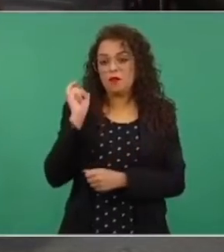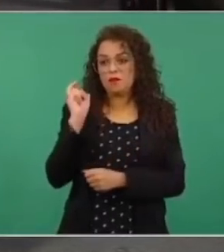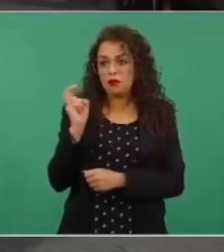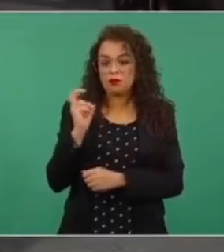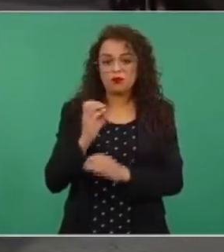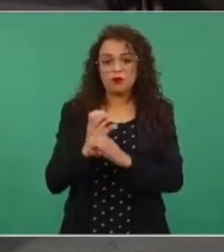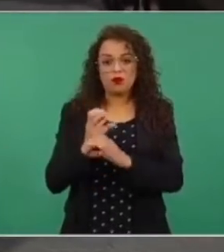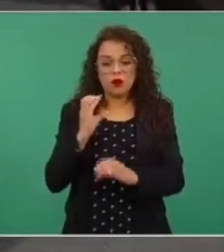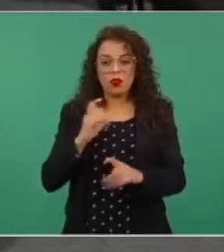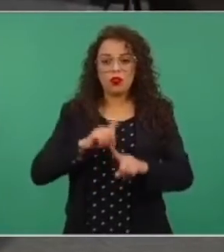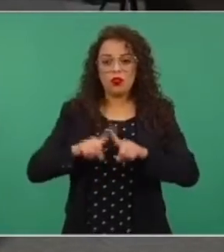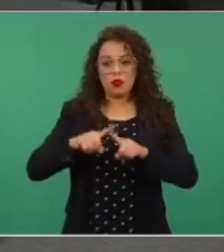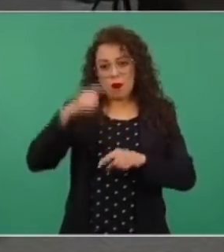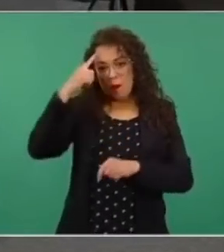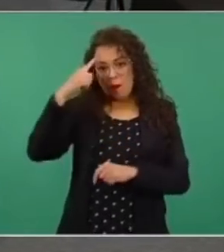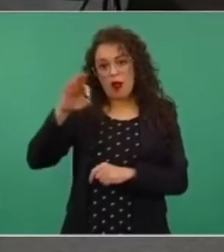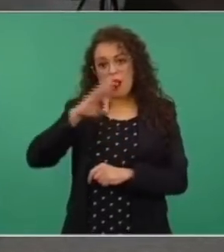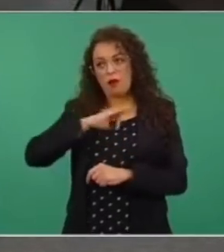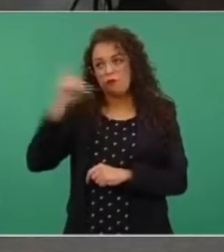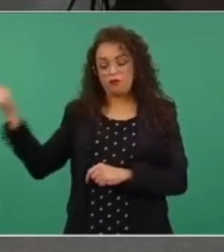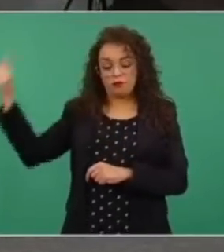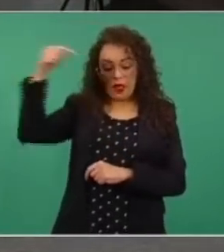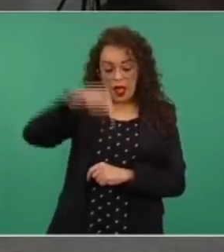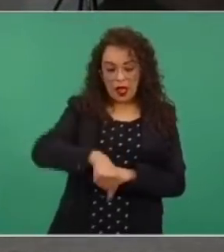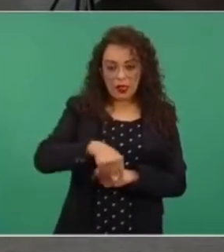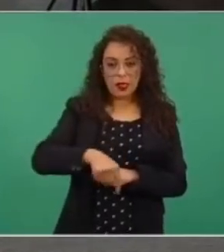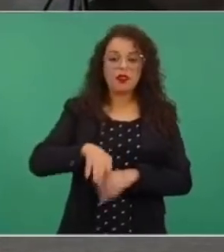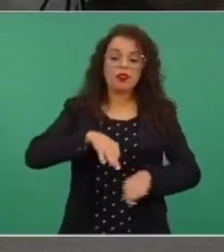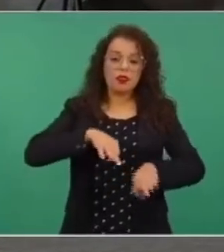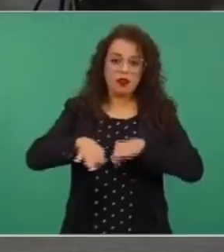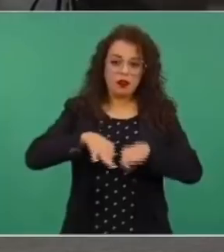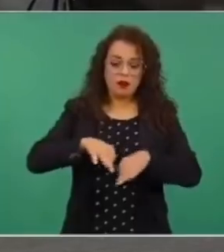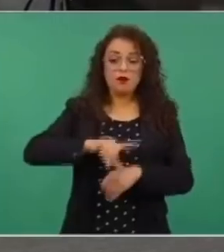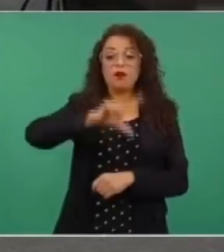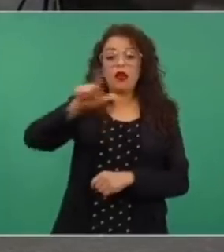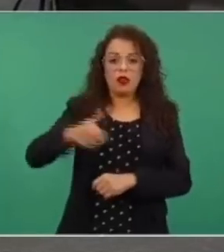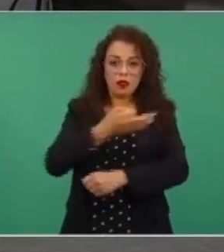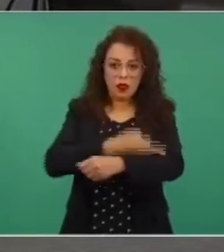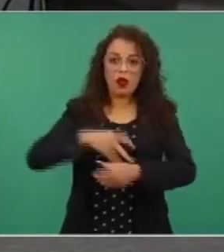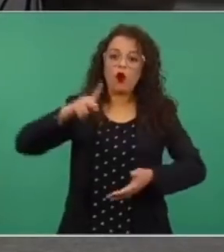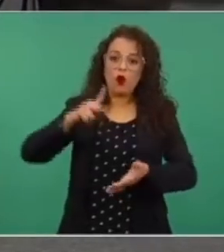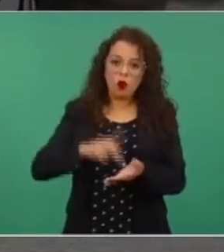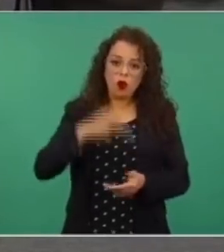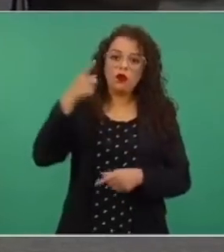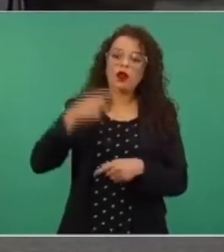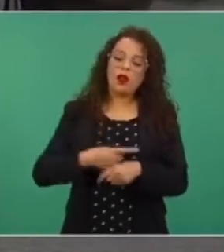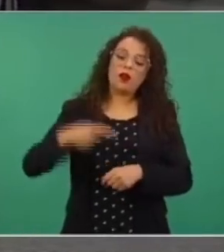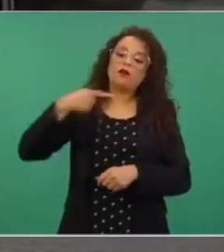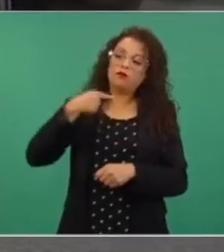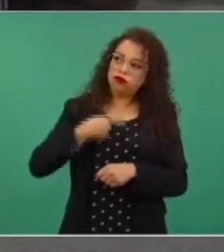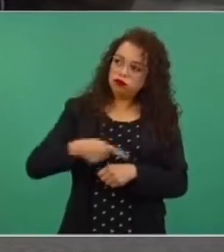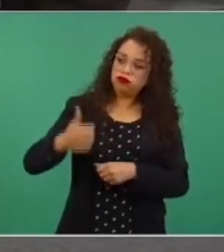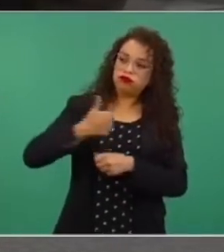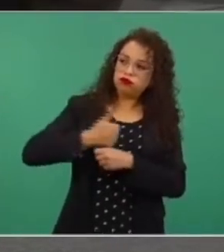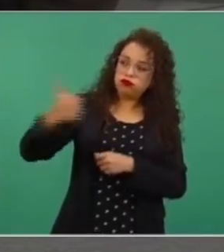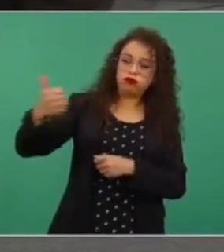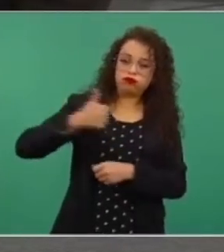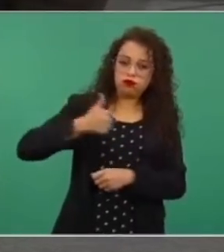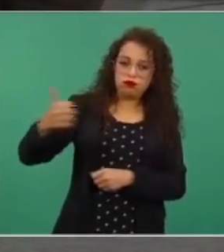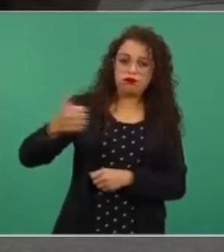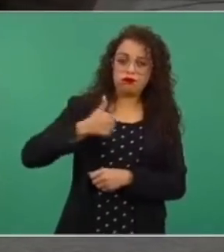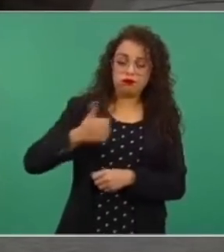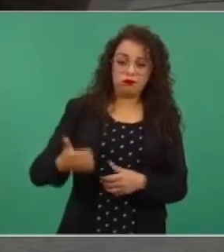¿sí?, para llegar a trabajar y luego regresar. ¿Sí? Y no solo es